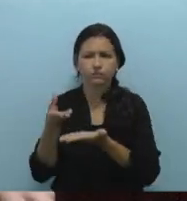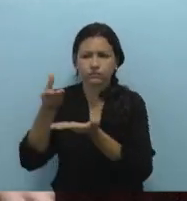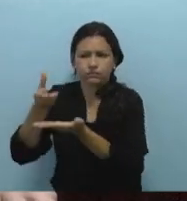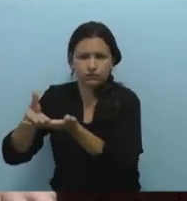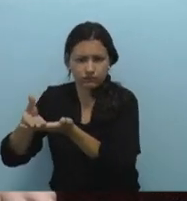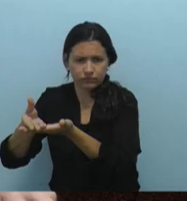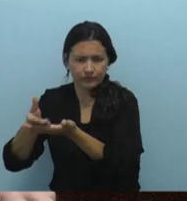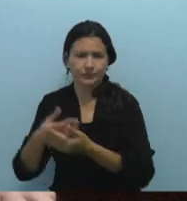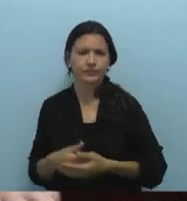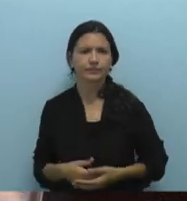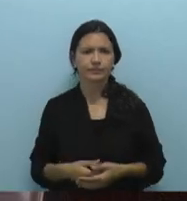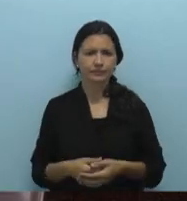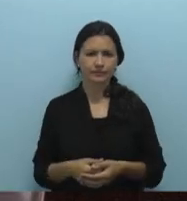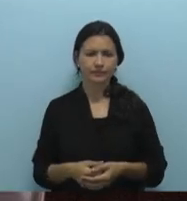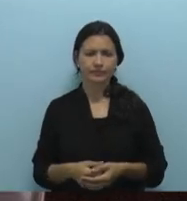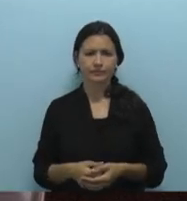no, chequéenlo.